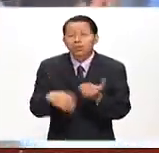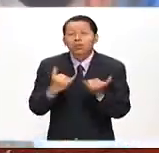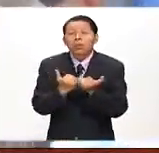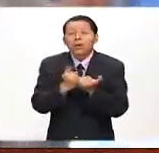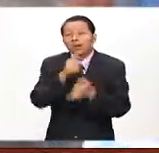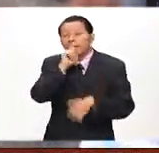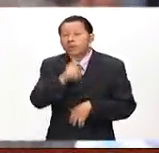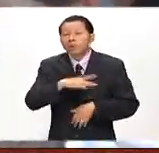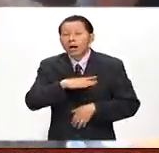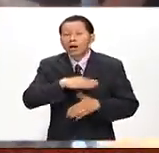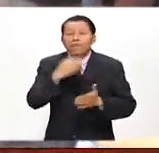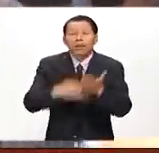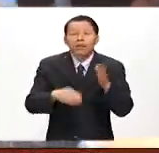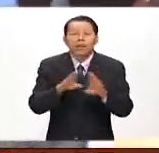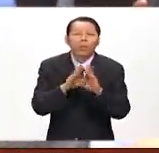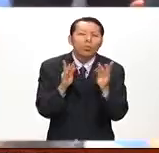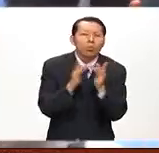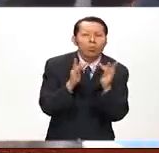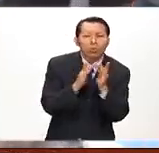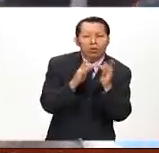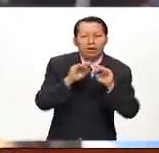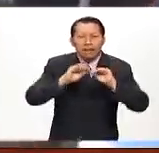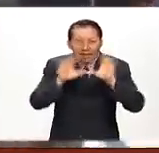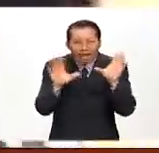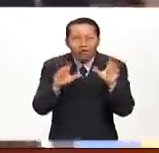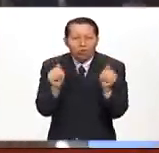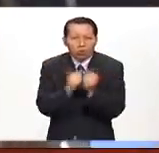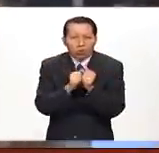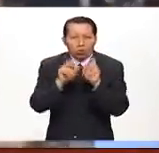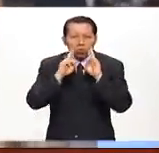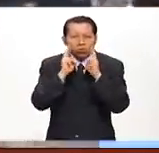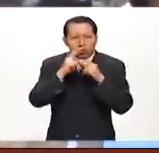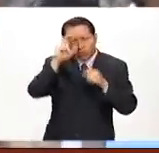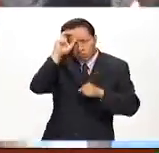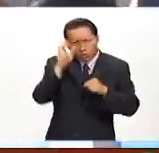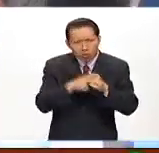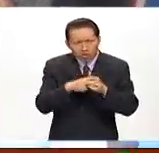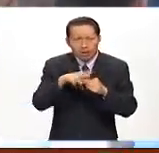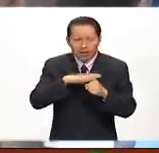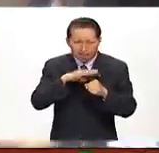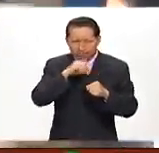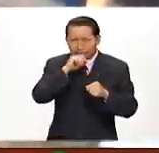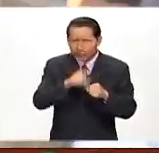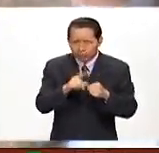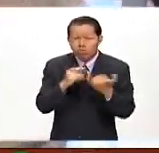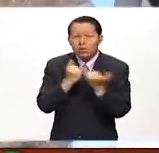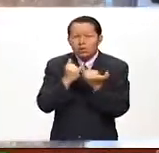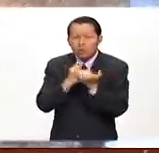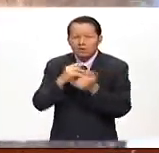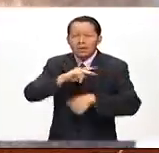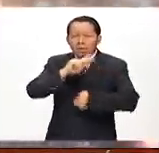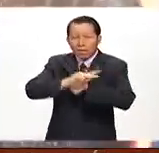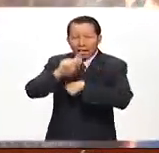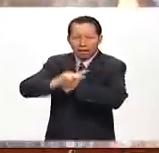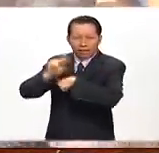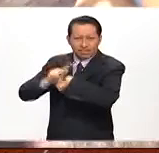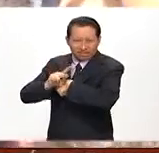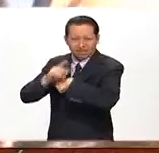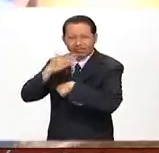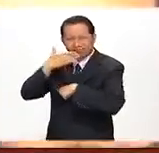falta de una vinculación clara o con la Unión Europea o con el bloque del Medio Oriente. A Turquía se le ha dejado en